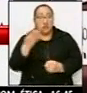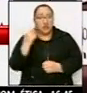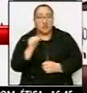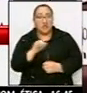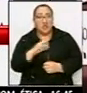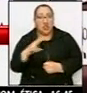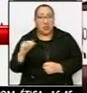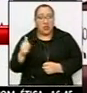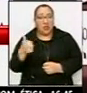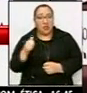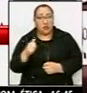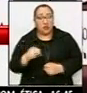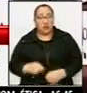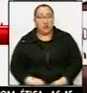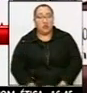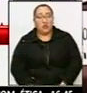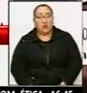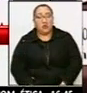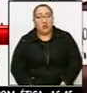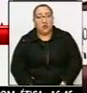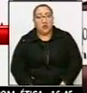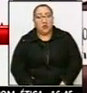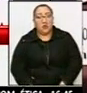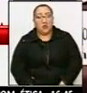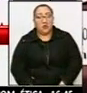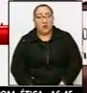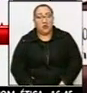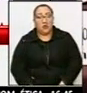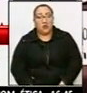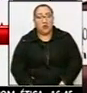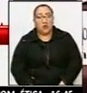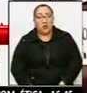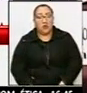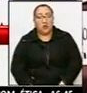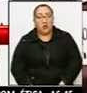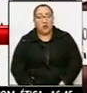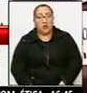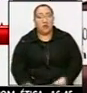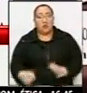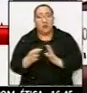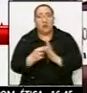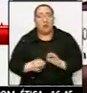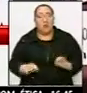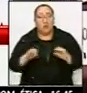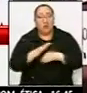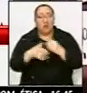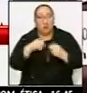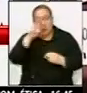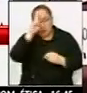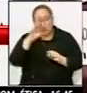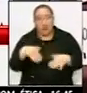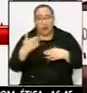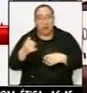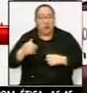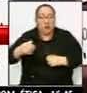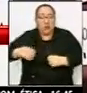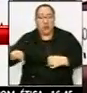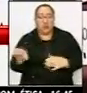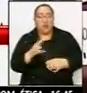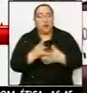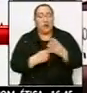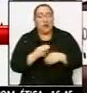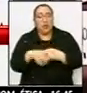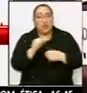Azul, porque es un programa ideal, importante a nivel del país, y pudimos lograr para que tanto